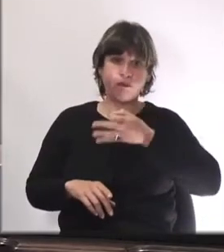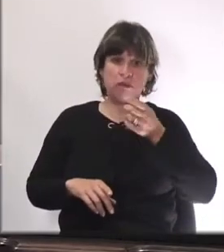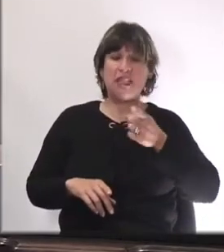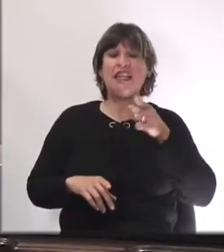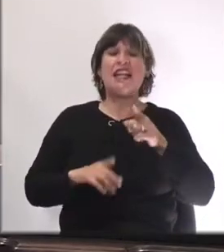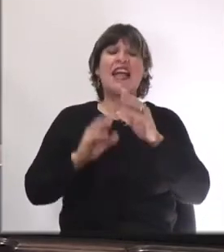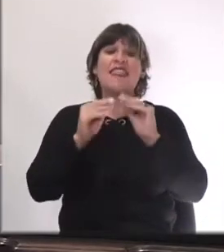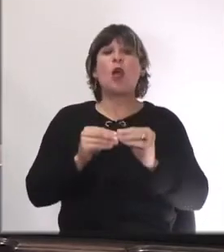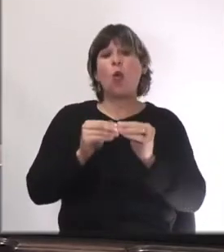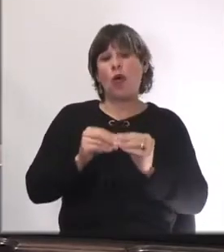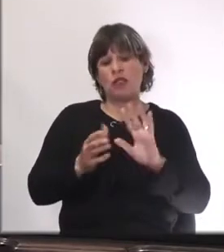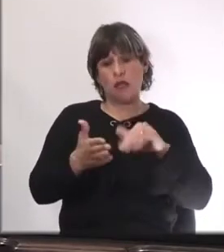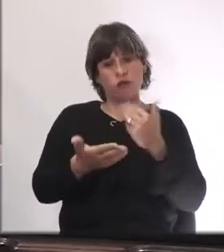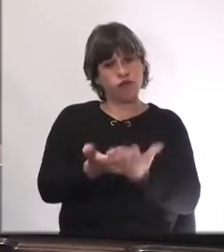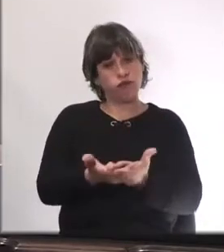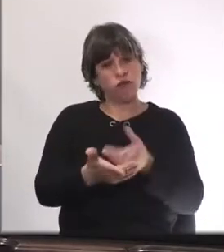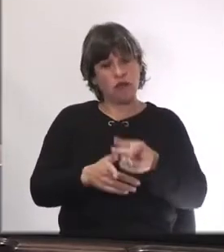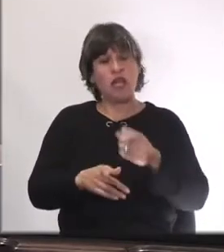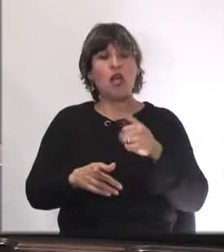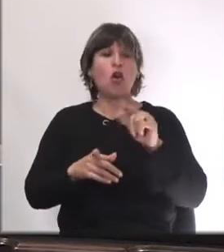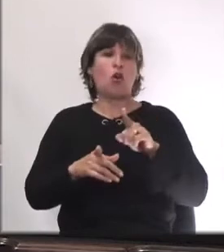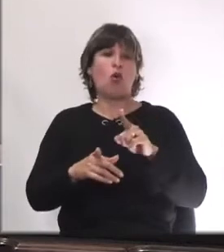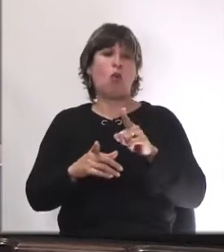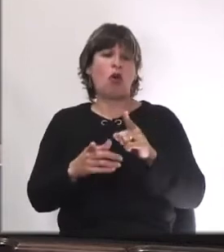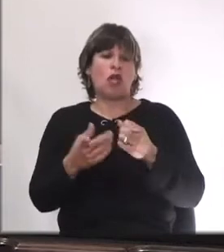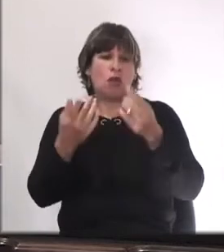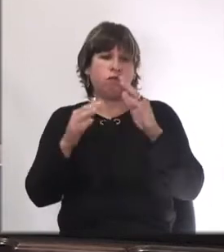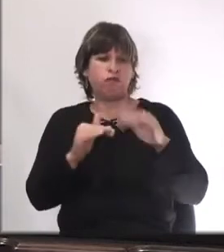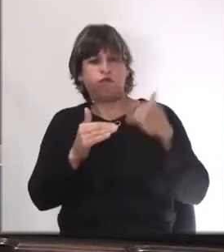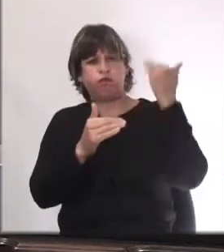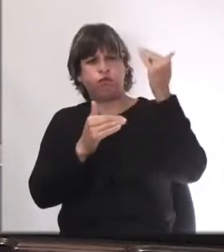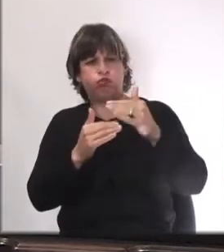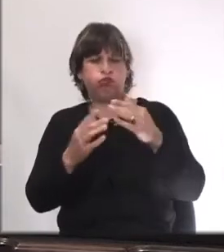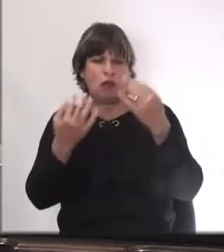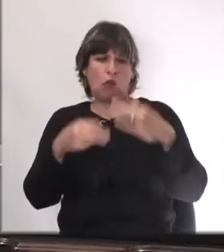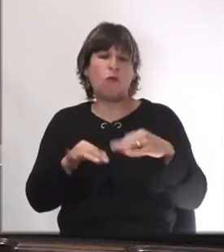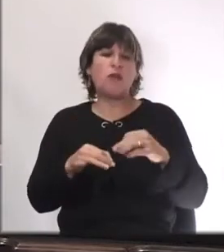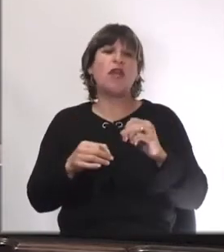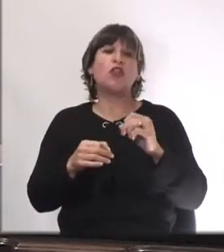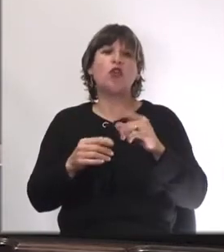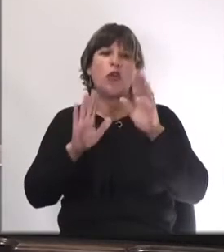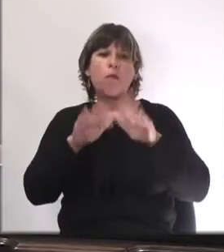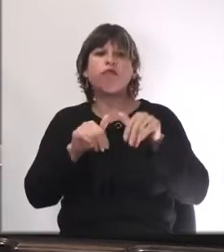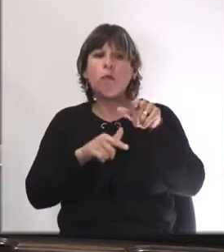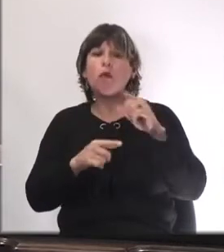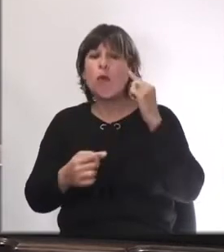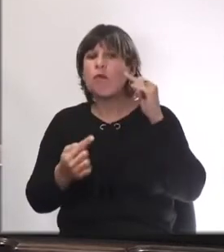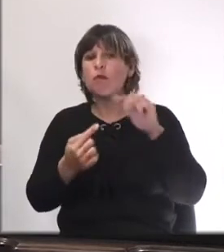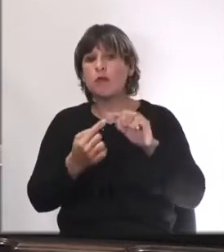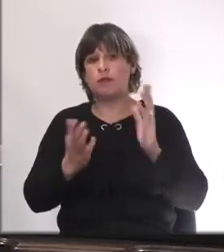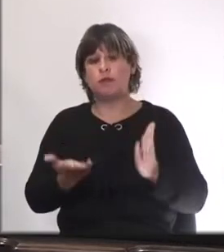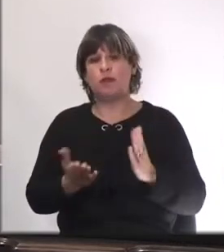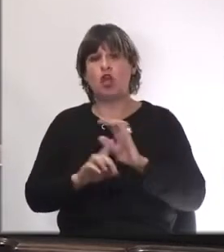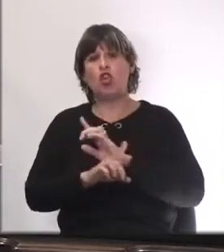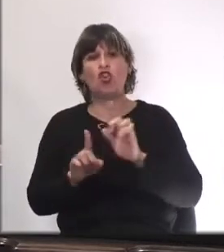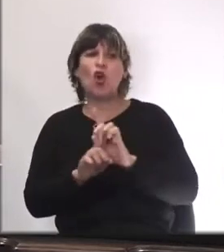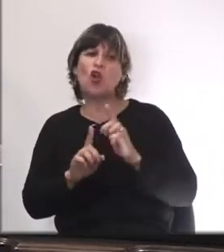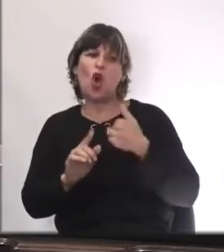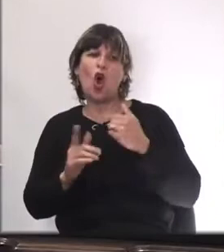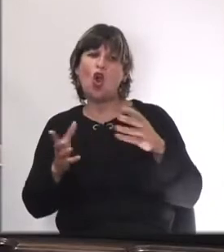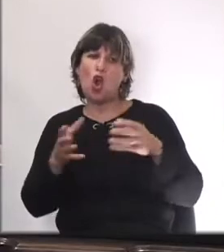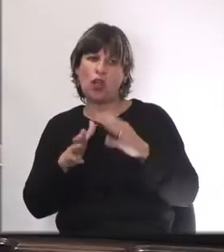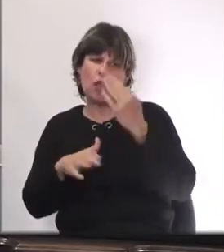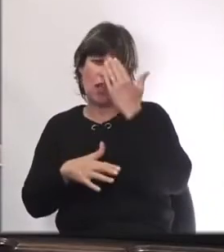en la rendición de cuentas un sobrecumplimiento de sus propias metas. O sea, no ya de lo que el Frente Amplio u